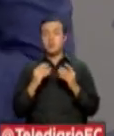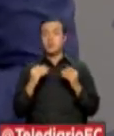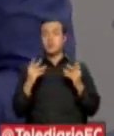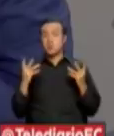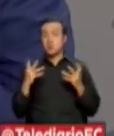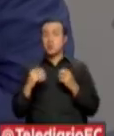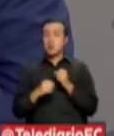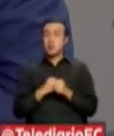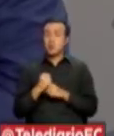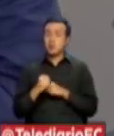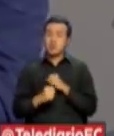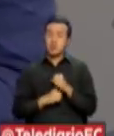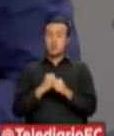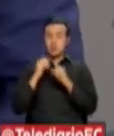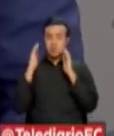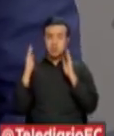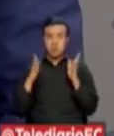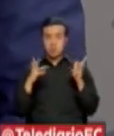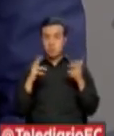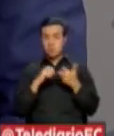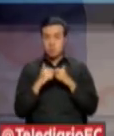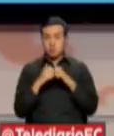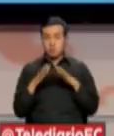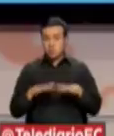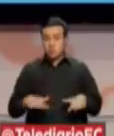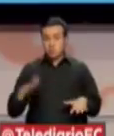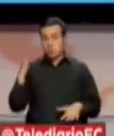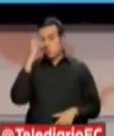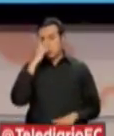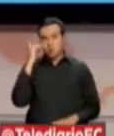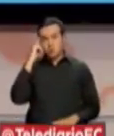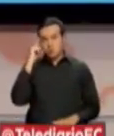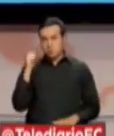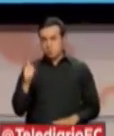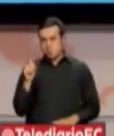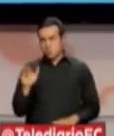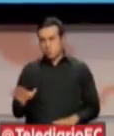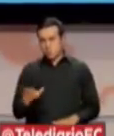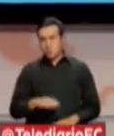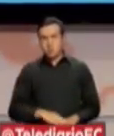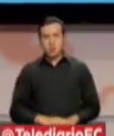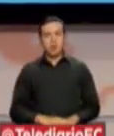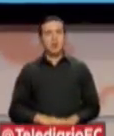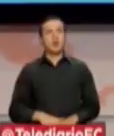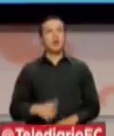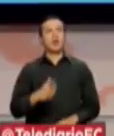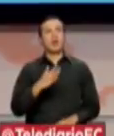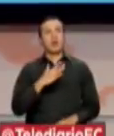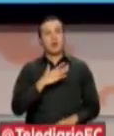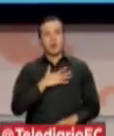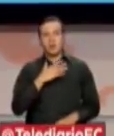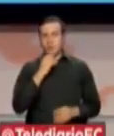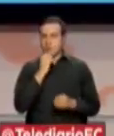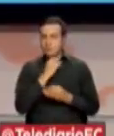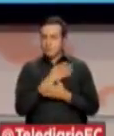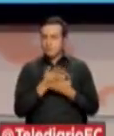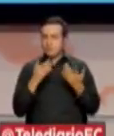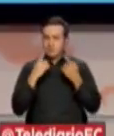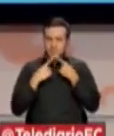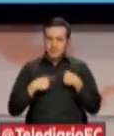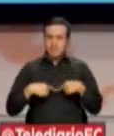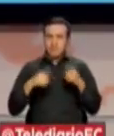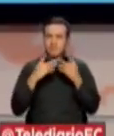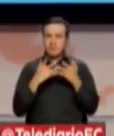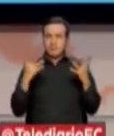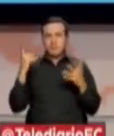por años de desatención el problema en el merado en el mismo gobierno y yo te pongo a consideración lo siguiente